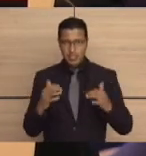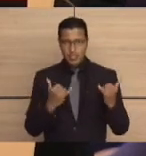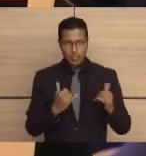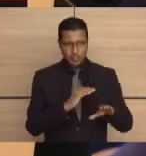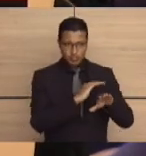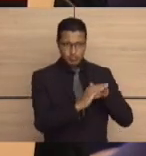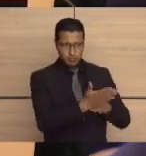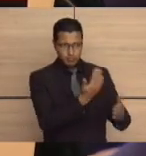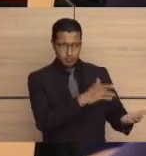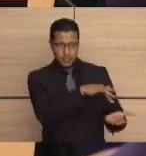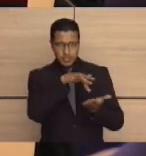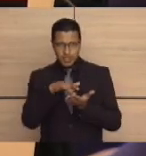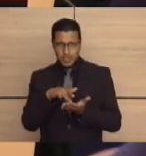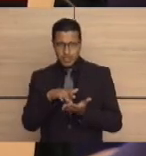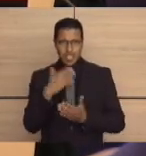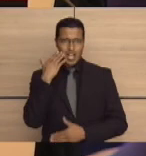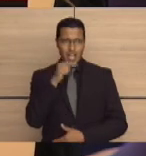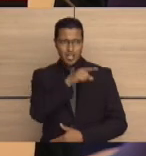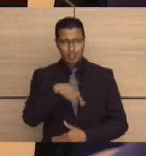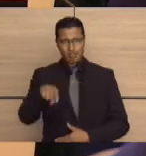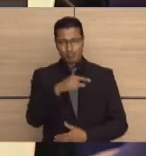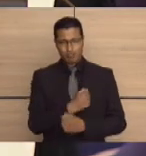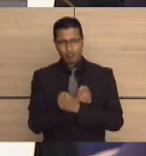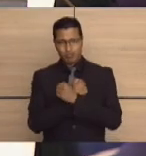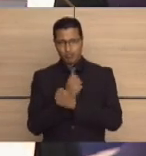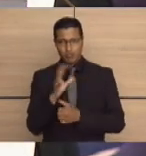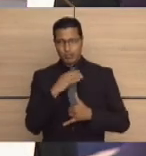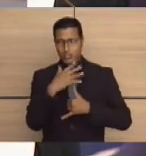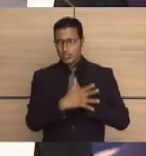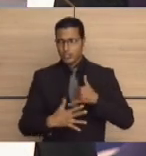una cantante muy querida por todos los colombianos.